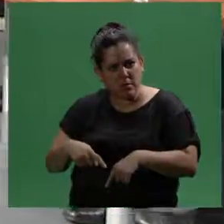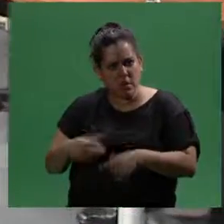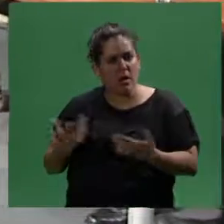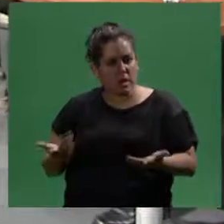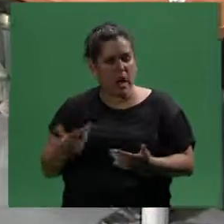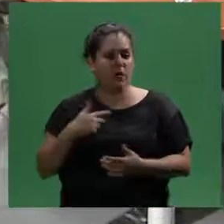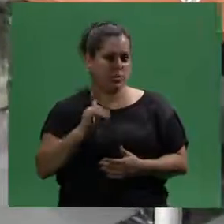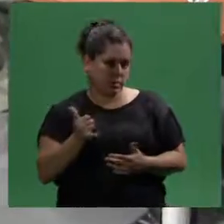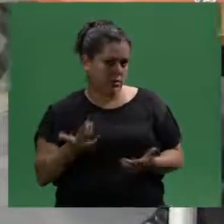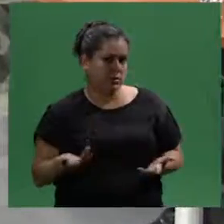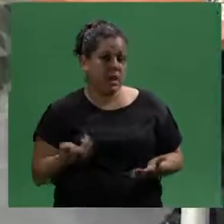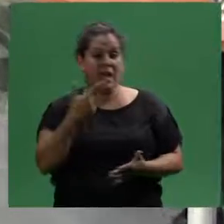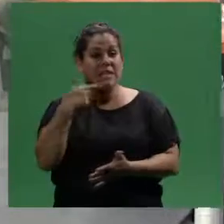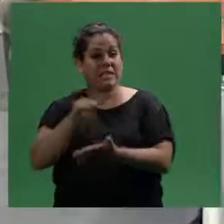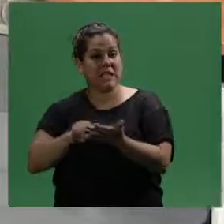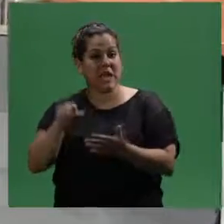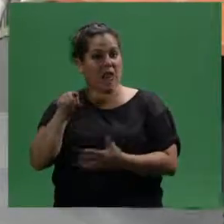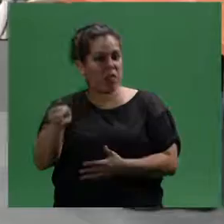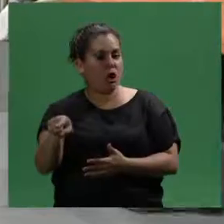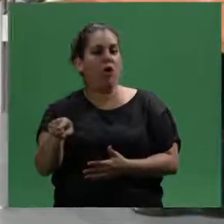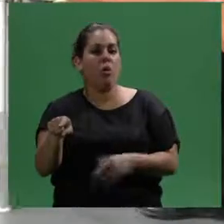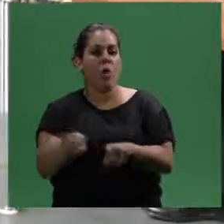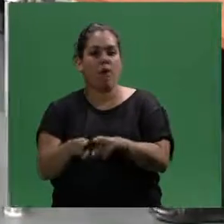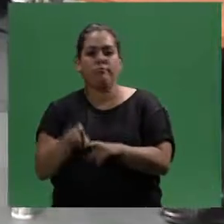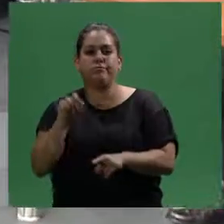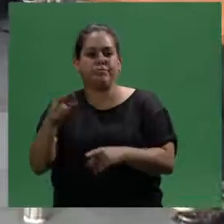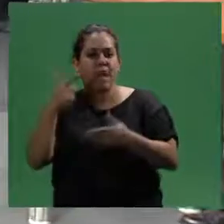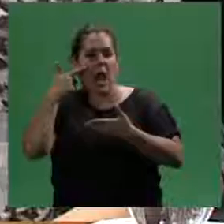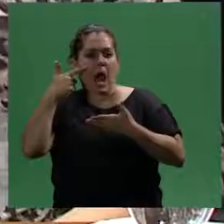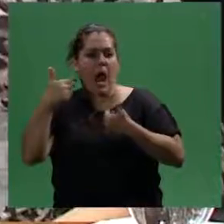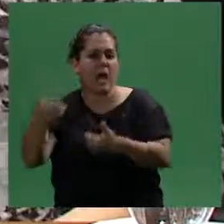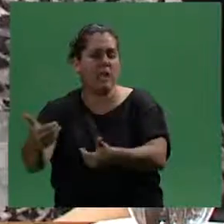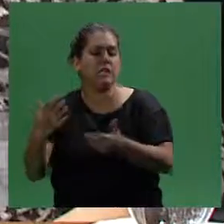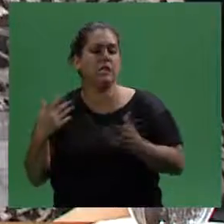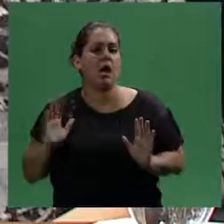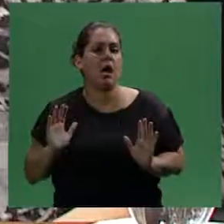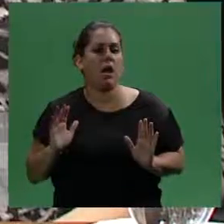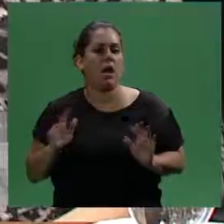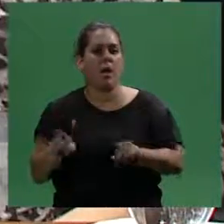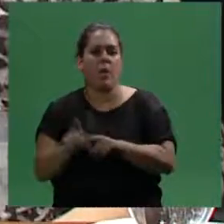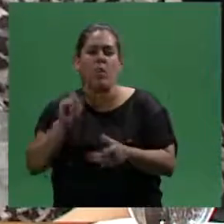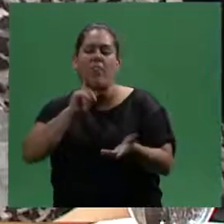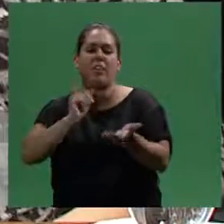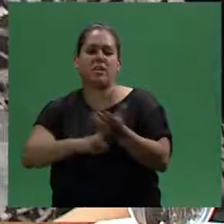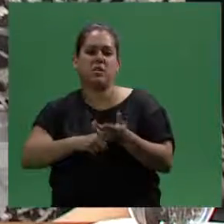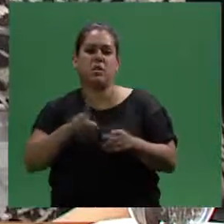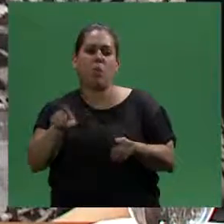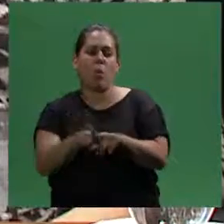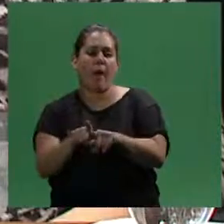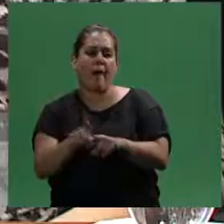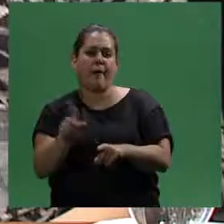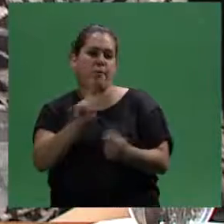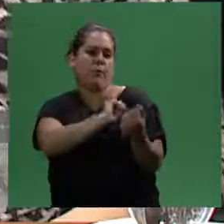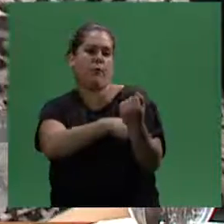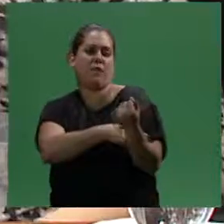pliegos se analizan. En el Senado tiene una facultad que es la facultad de analizar los pliegos para la designación de los oficiales